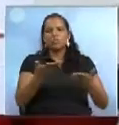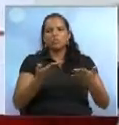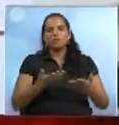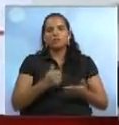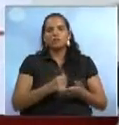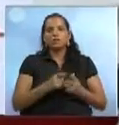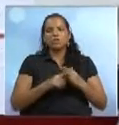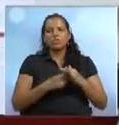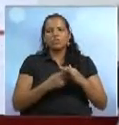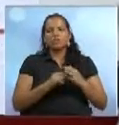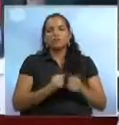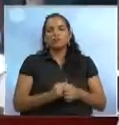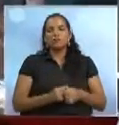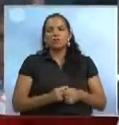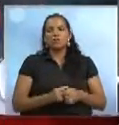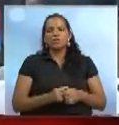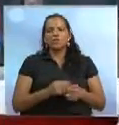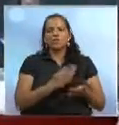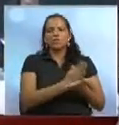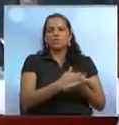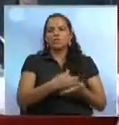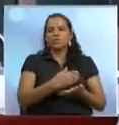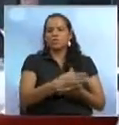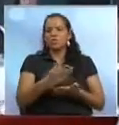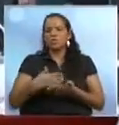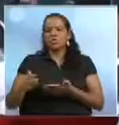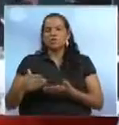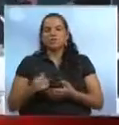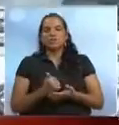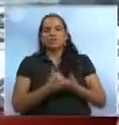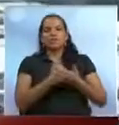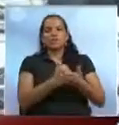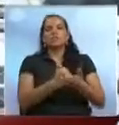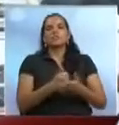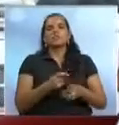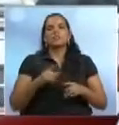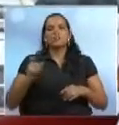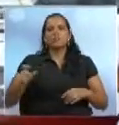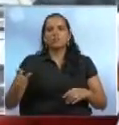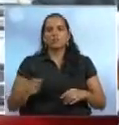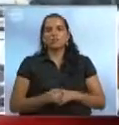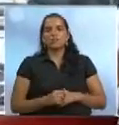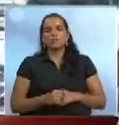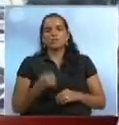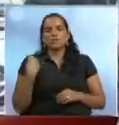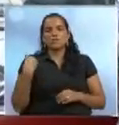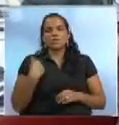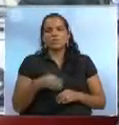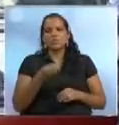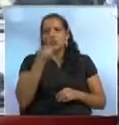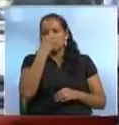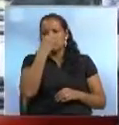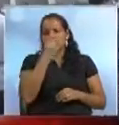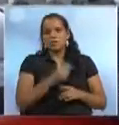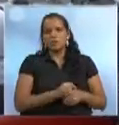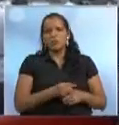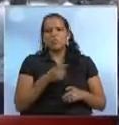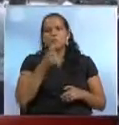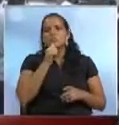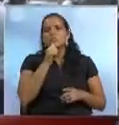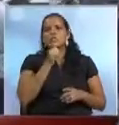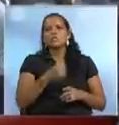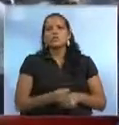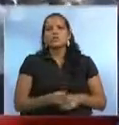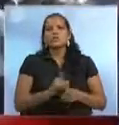para iniciar de inmediato la distribución de los donativos a los afectados para que tengan cómo alimentarse, beber